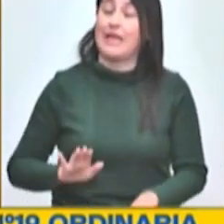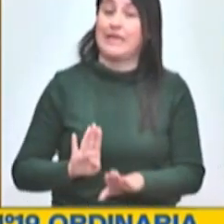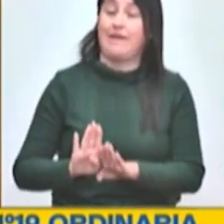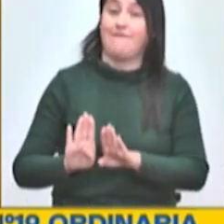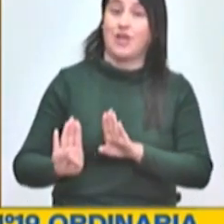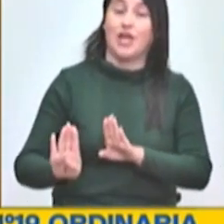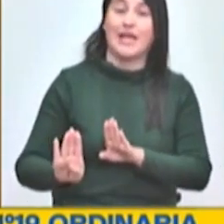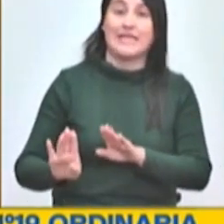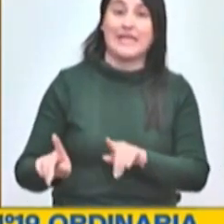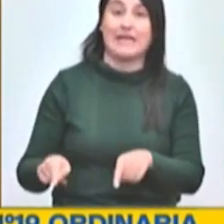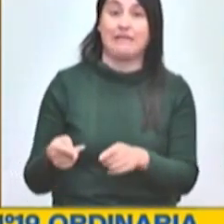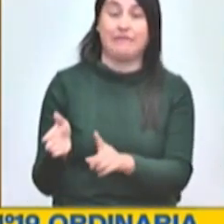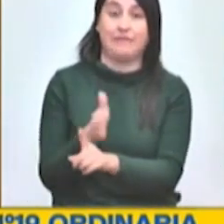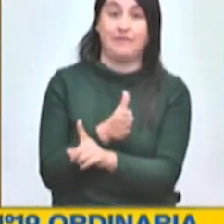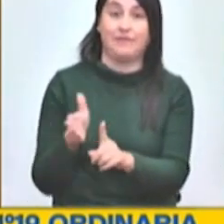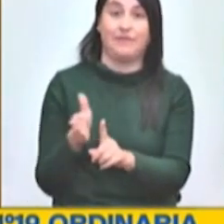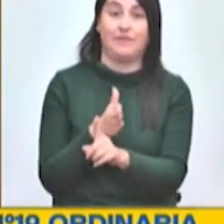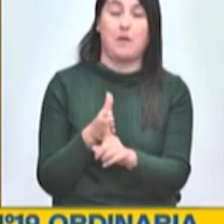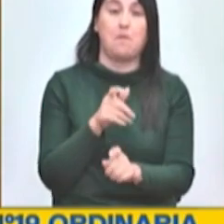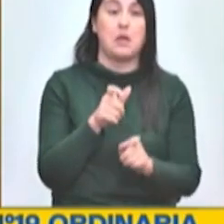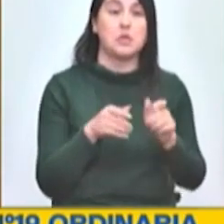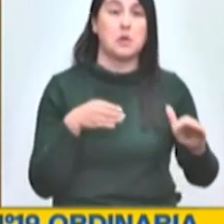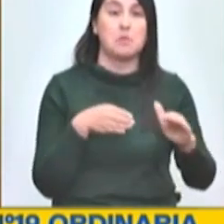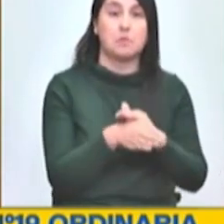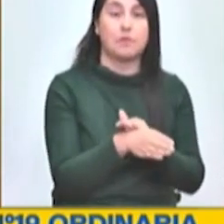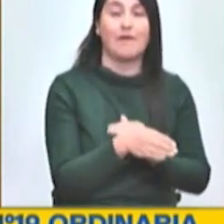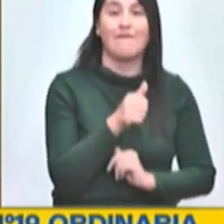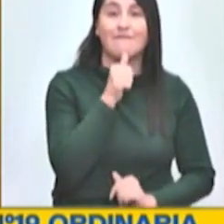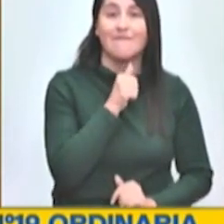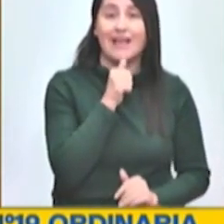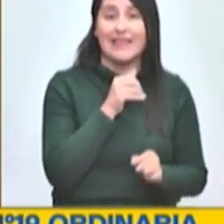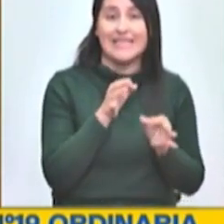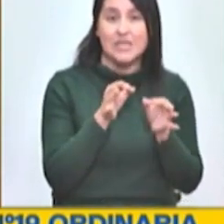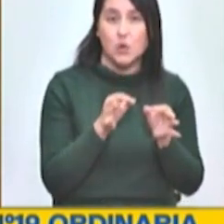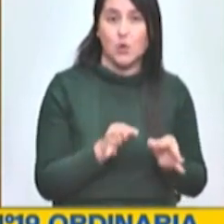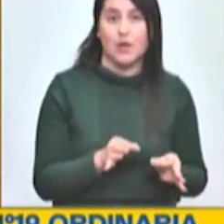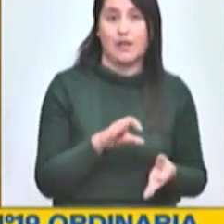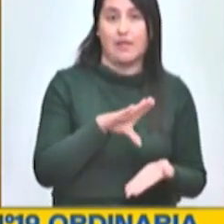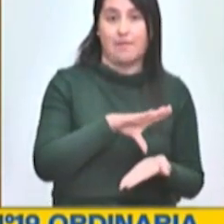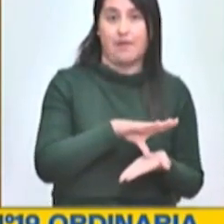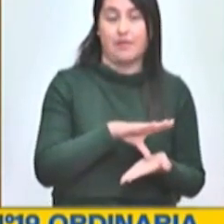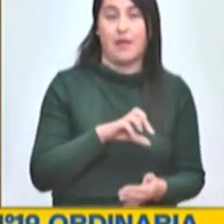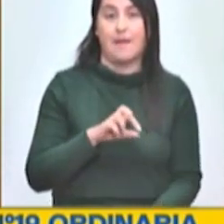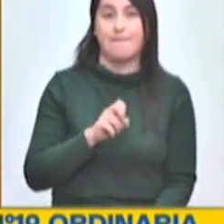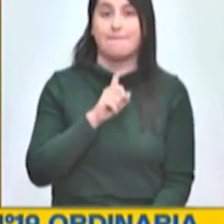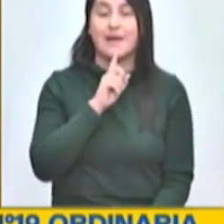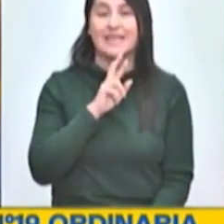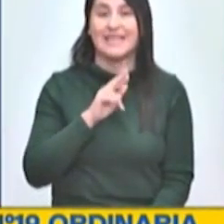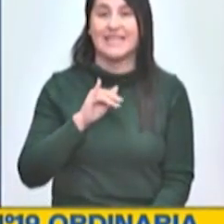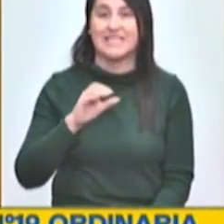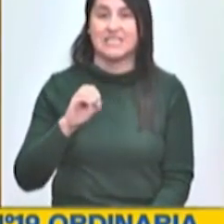e Invasores ilegales inseguriza al país Patricio gales